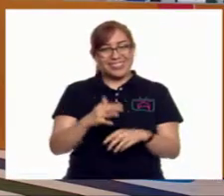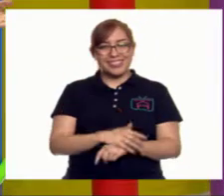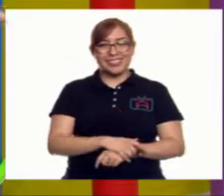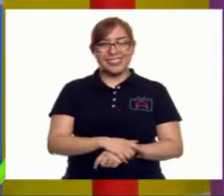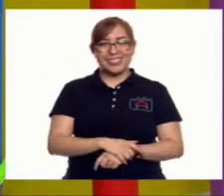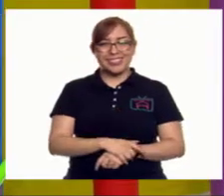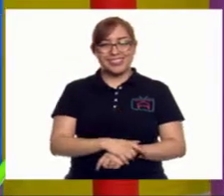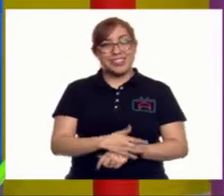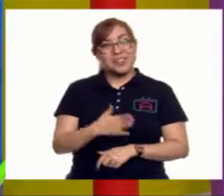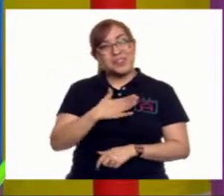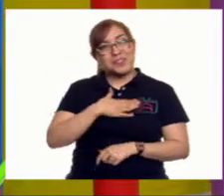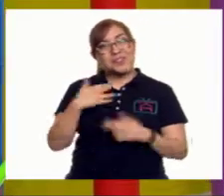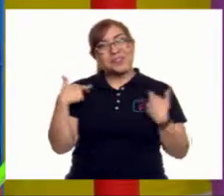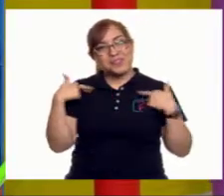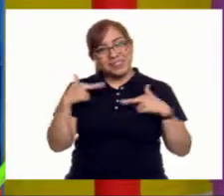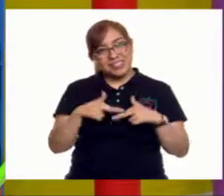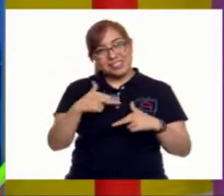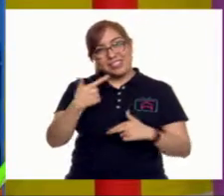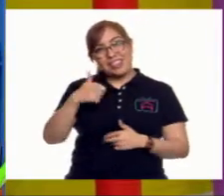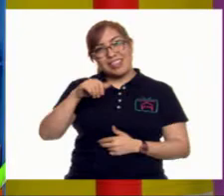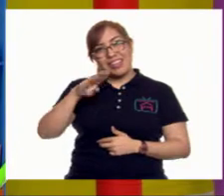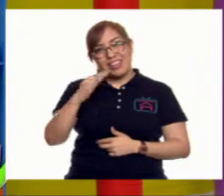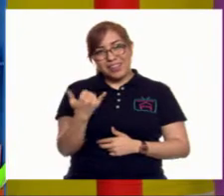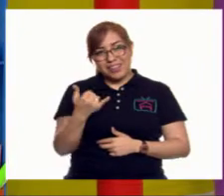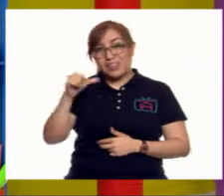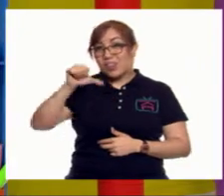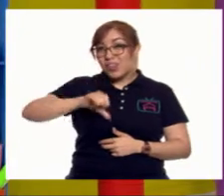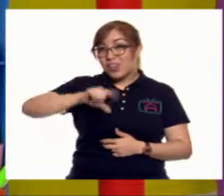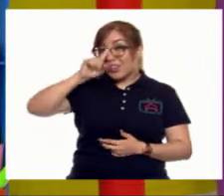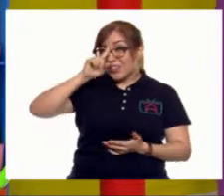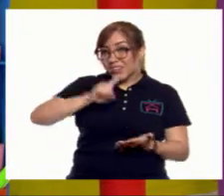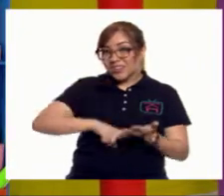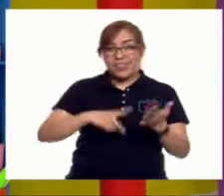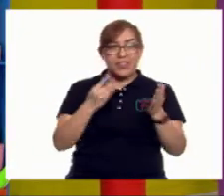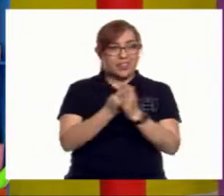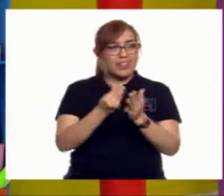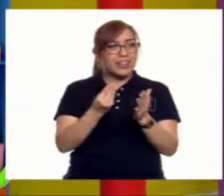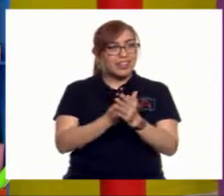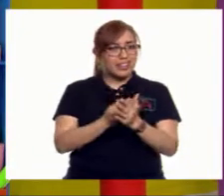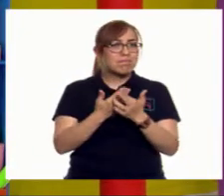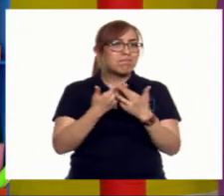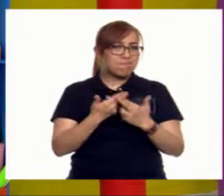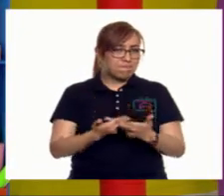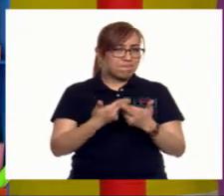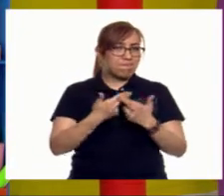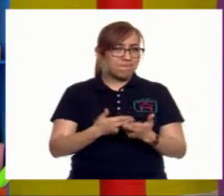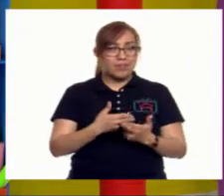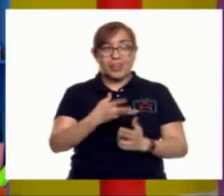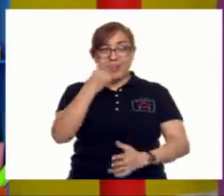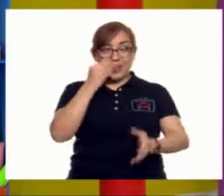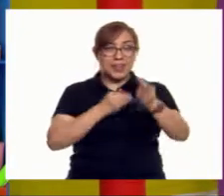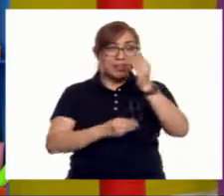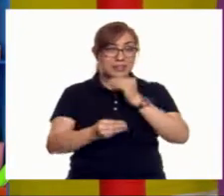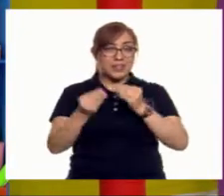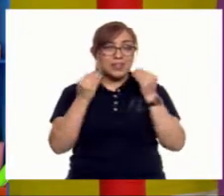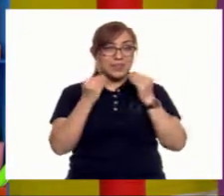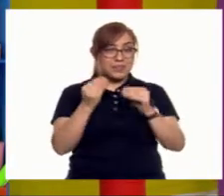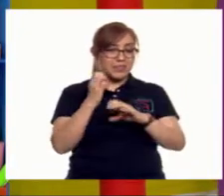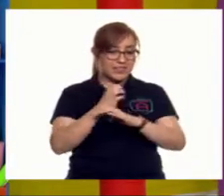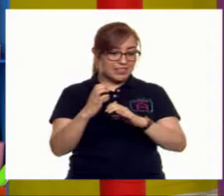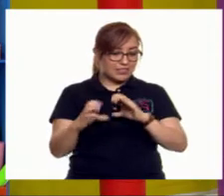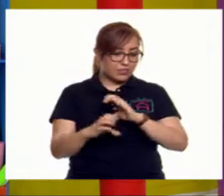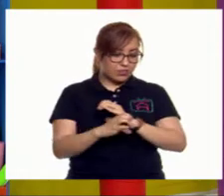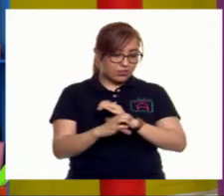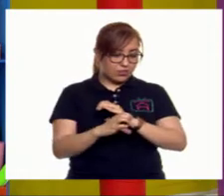bien. Bueno, maestra Gaby, pues hoy creo que ha sido una clase muy provechosa donde hemos aprendido muchas cosas y